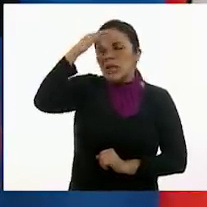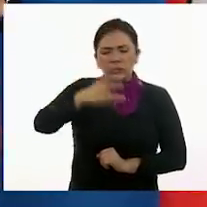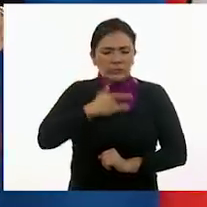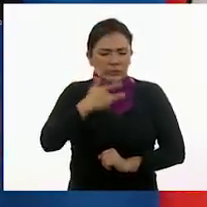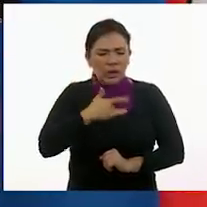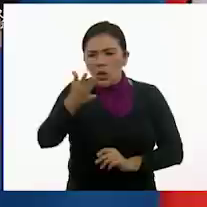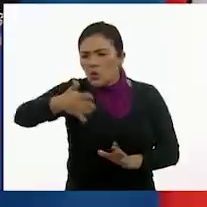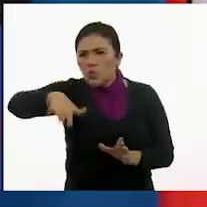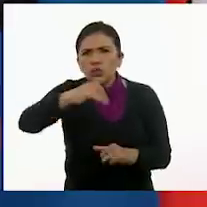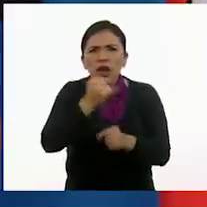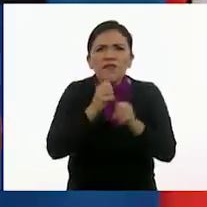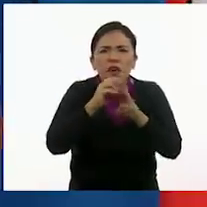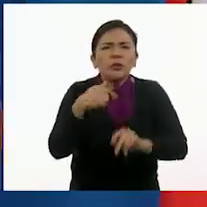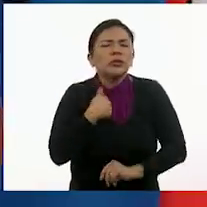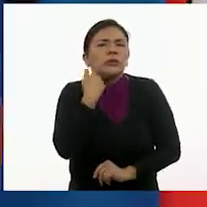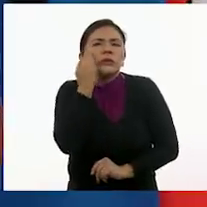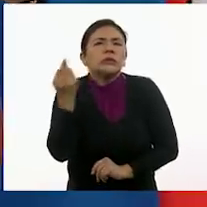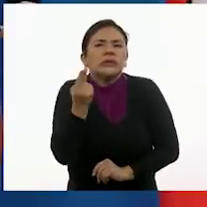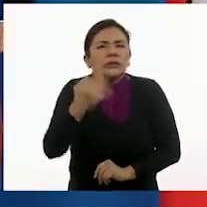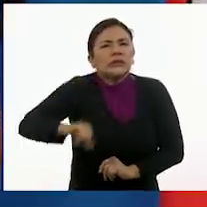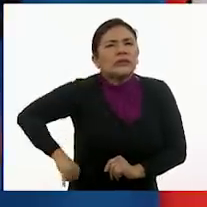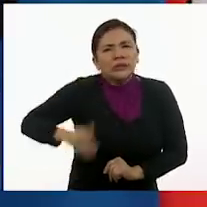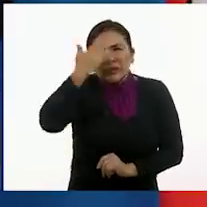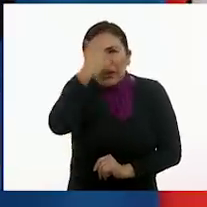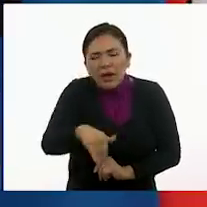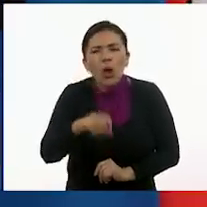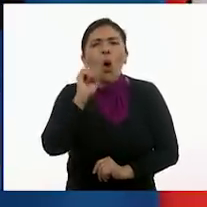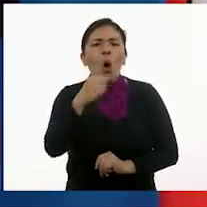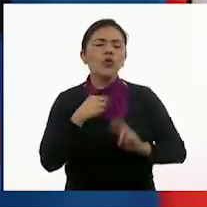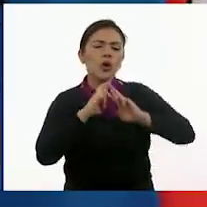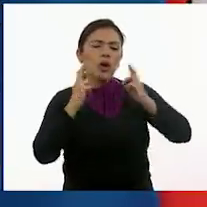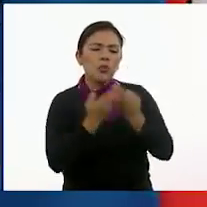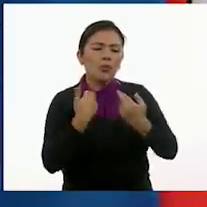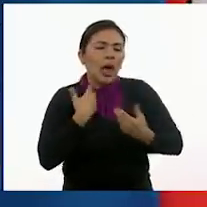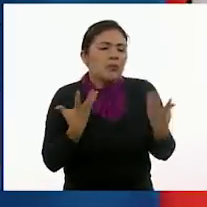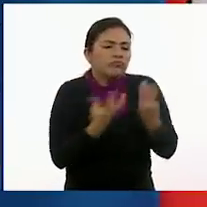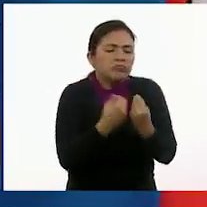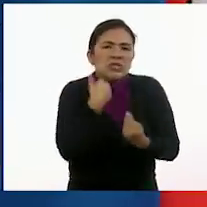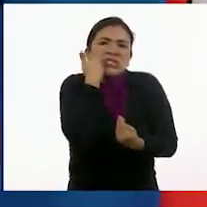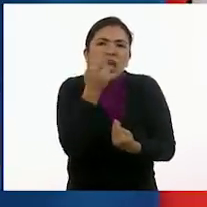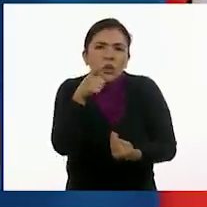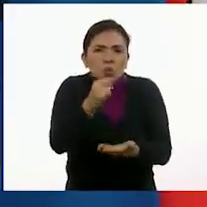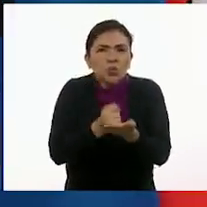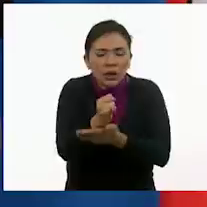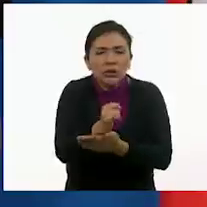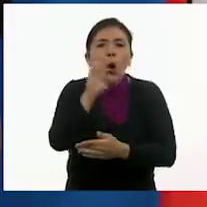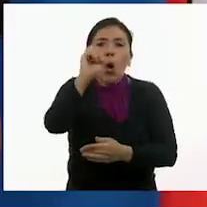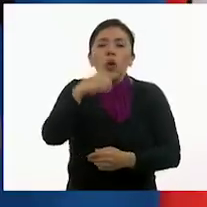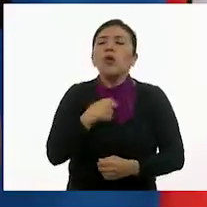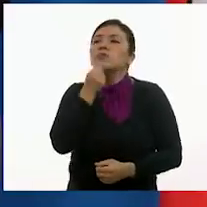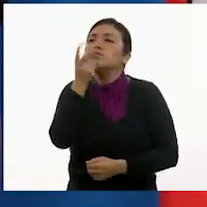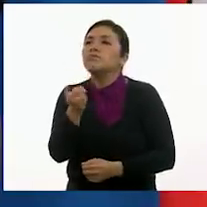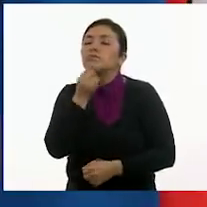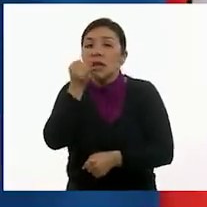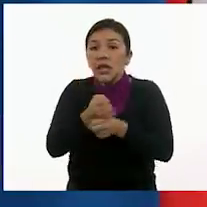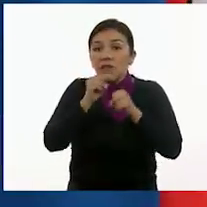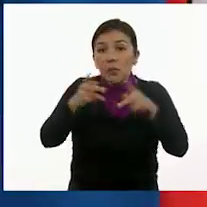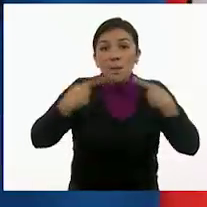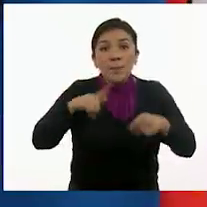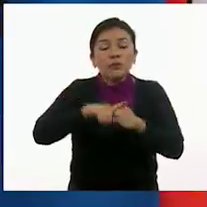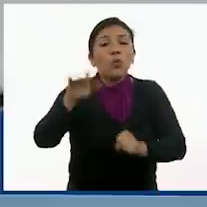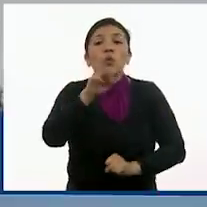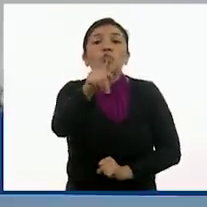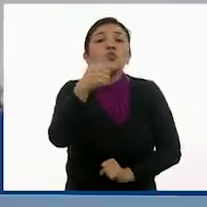buscar información que nos interese, reunirnos con quienes nosotros decidamos y dar nuestra información personal solamente cuando lo